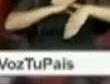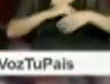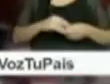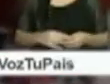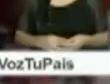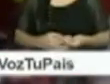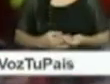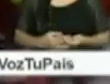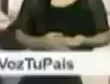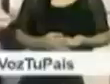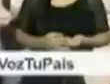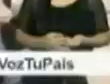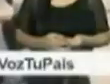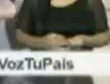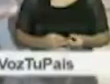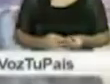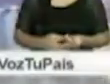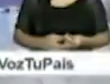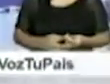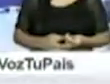Caterine Morejón, Noticiero Ciudadano.